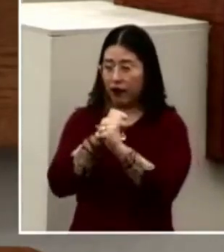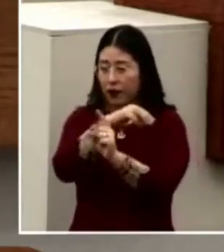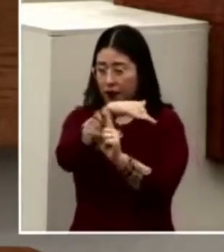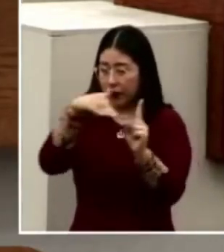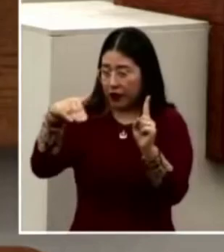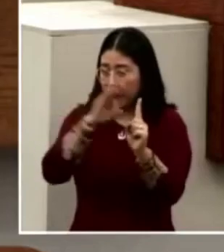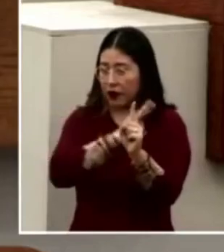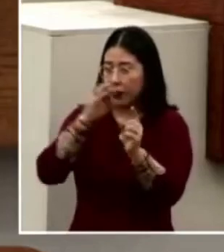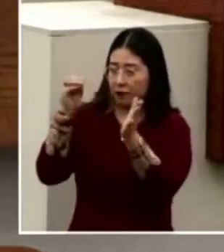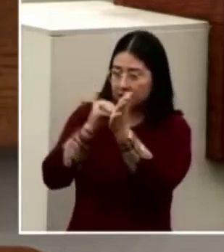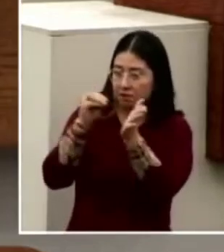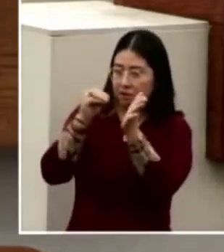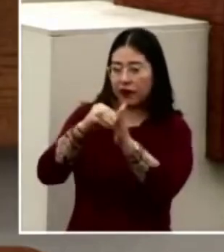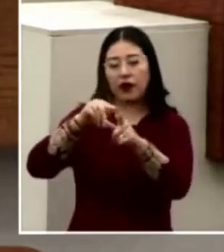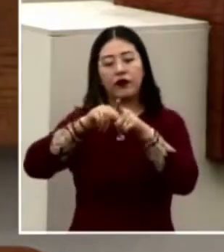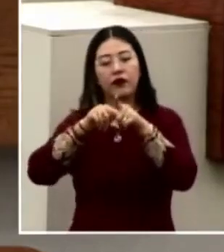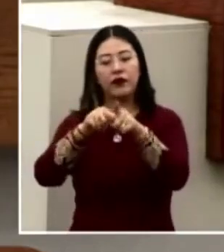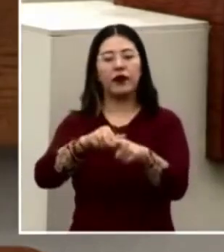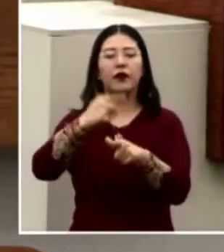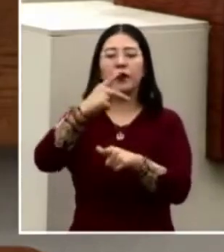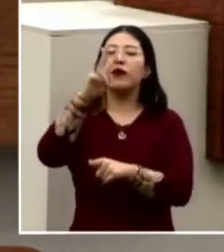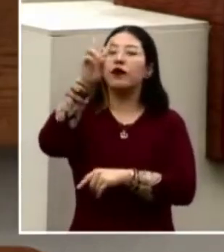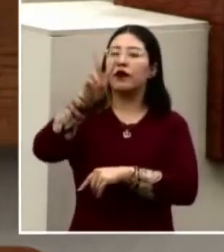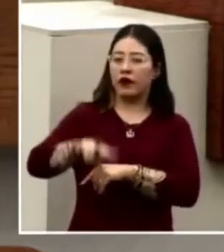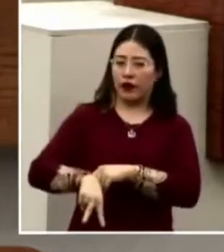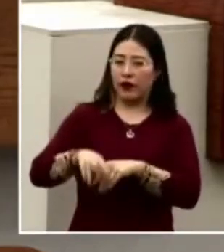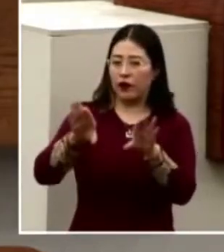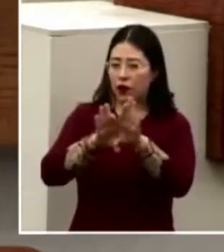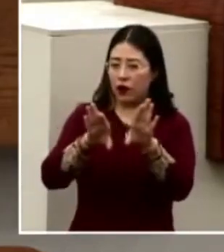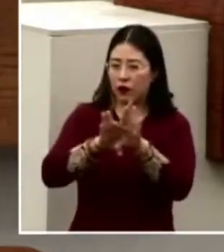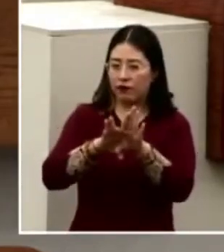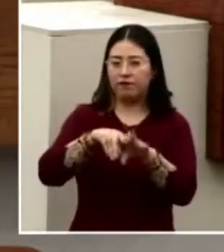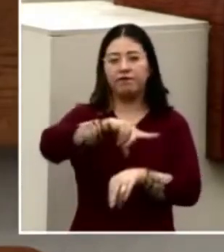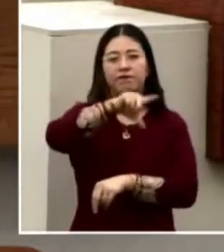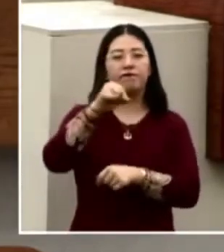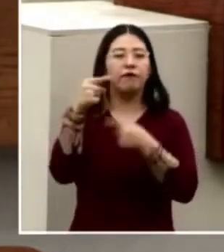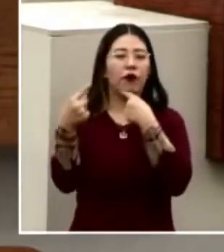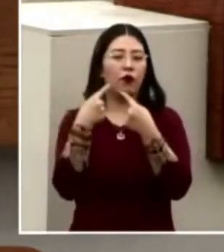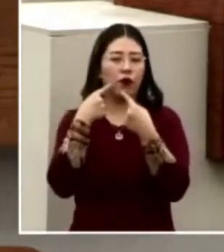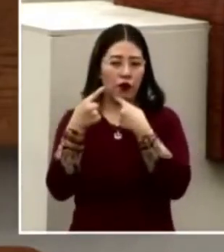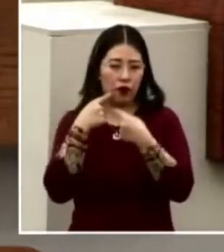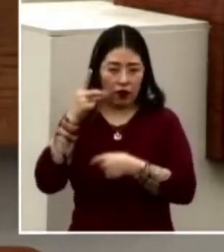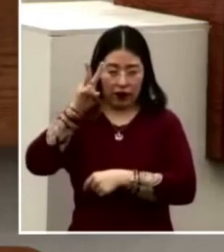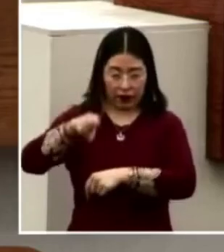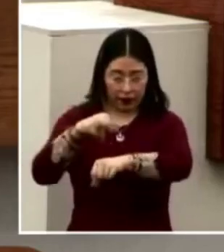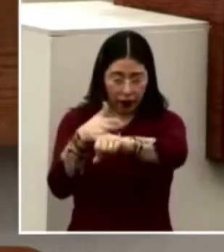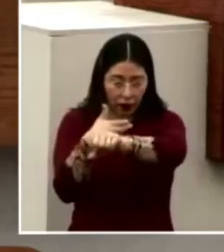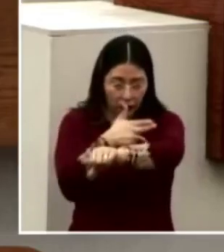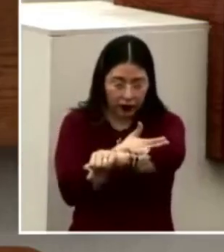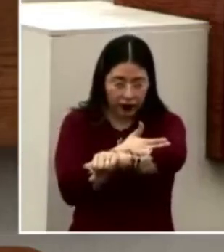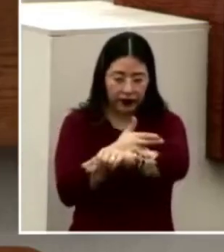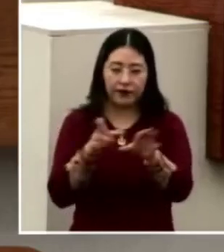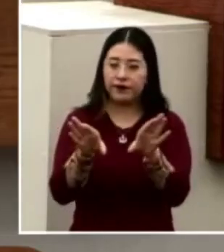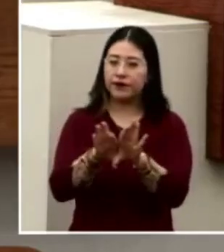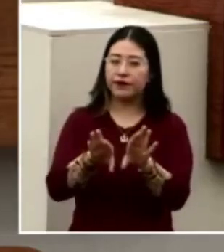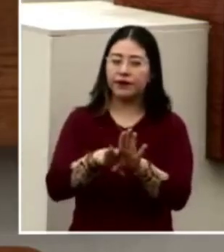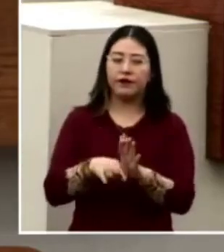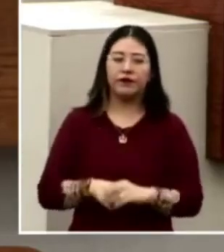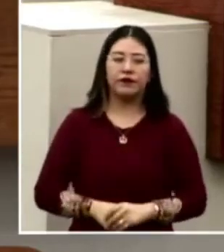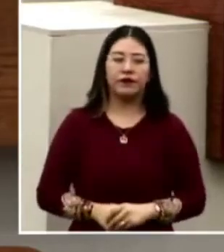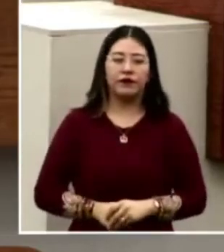vigencia. Lo cierto es, y hablándoles con toda honestidad, que en